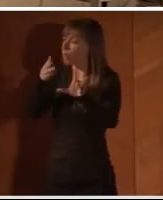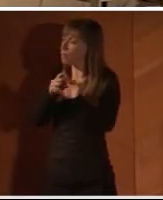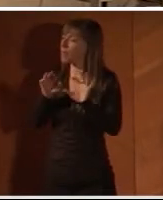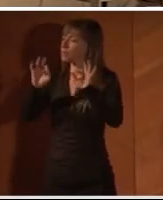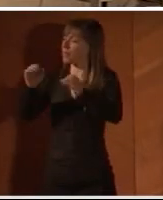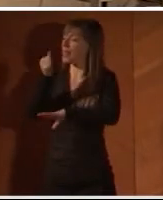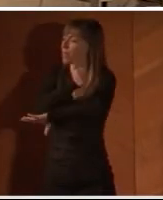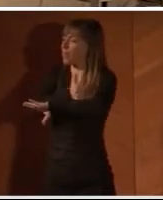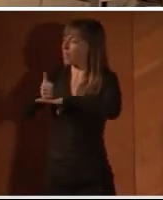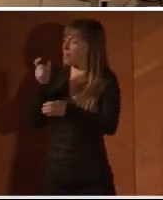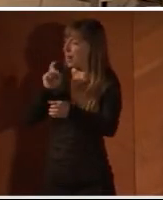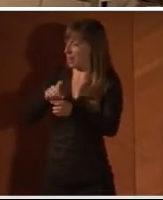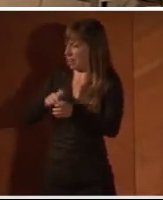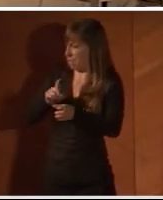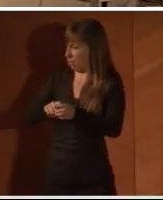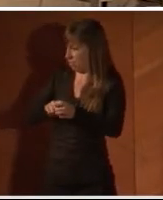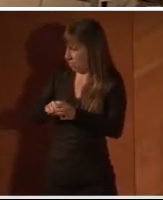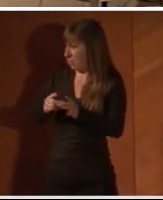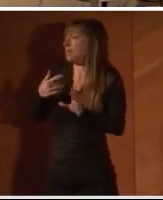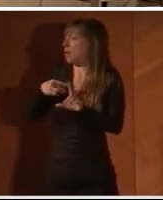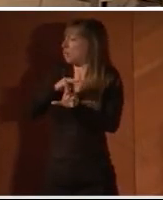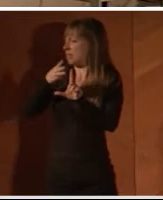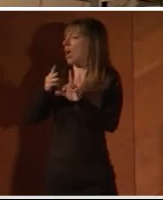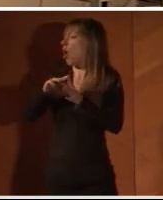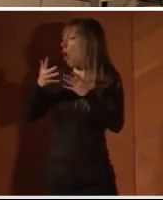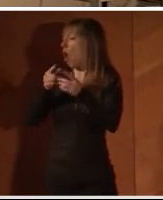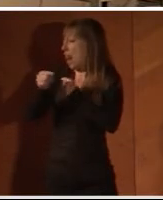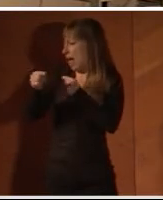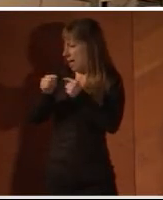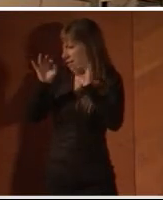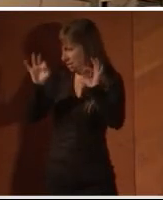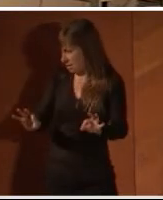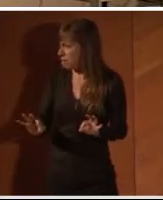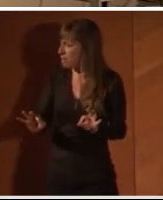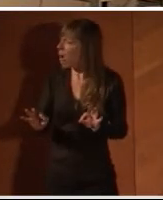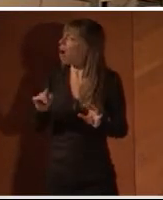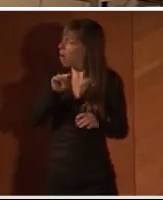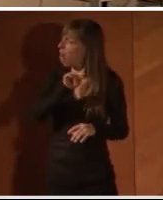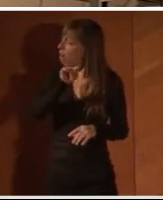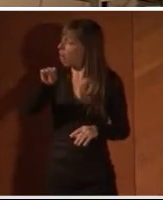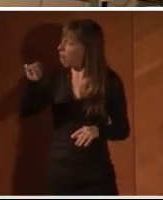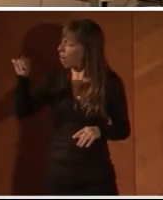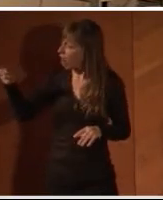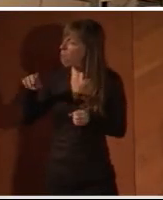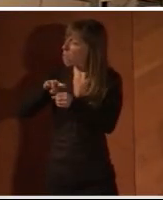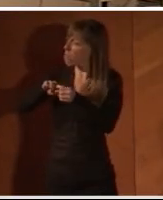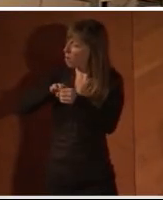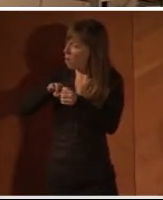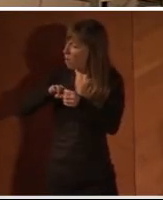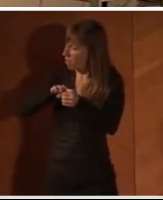participación ciudadana. Es un portal pues, digital, está online, que ya se está utilizando en algunas